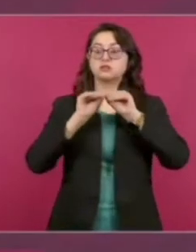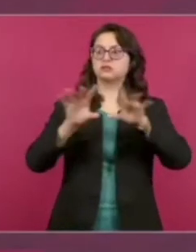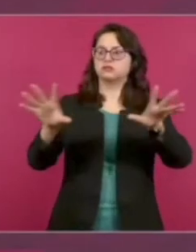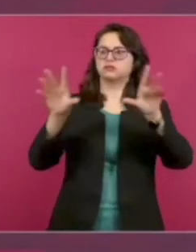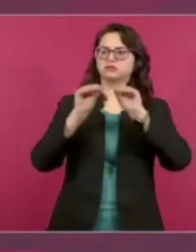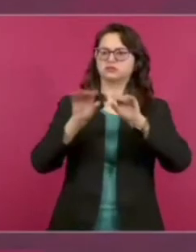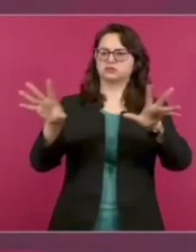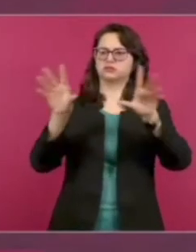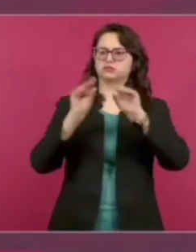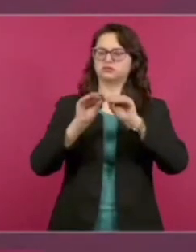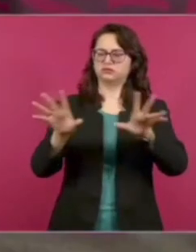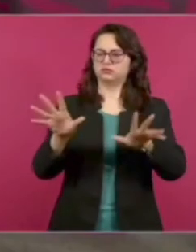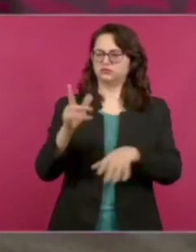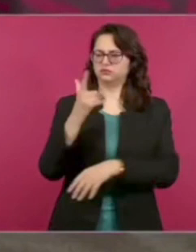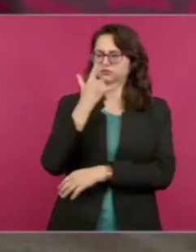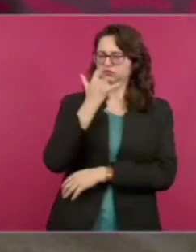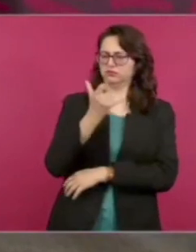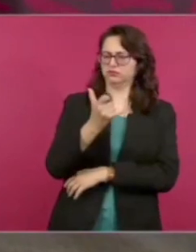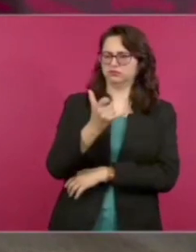porque